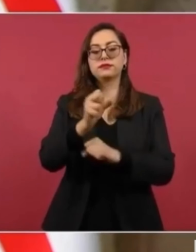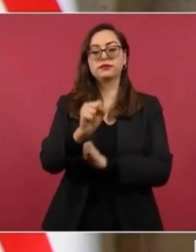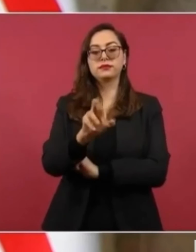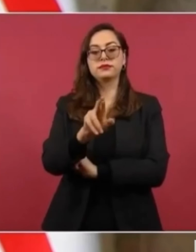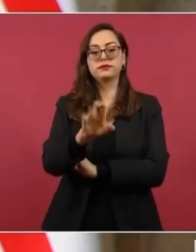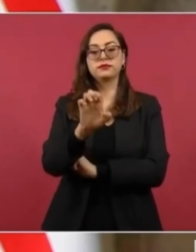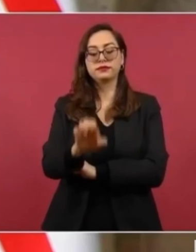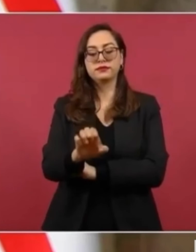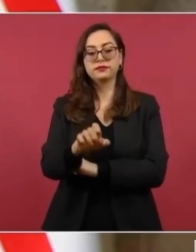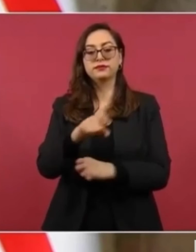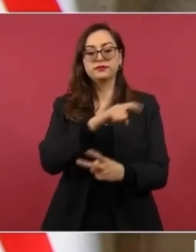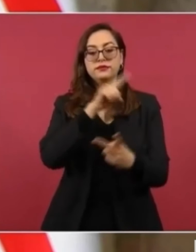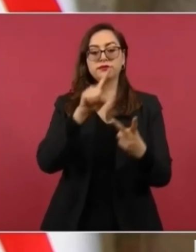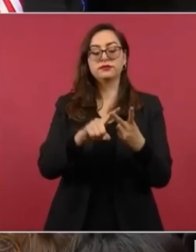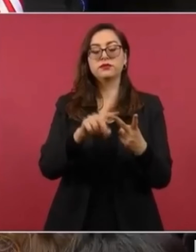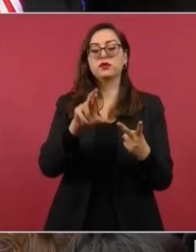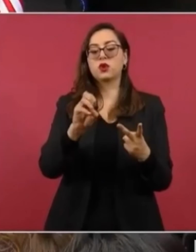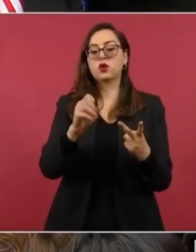Rogelio Ramírez de la O,